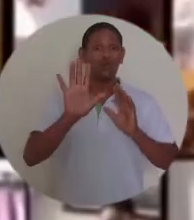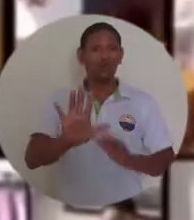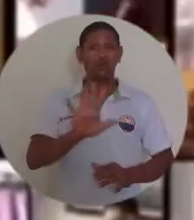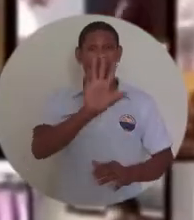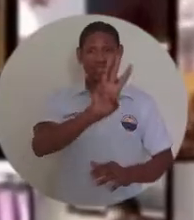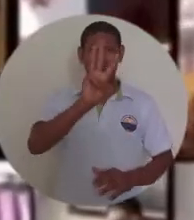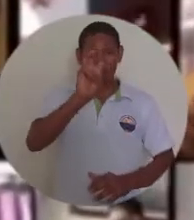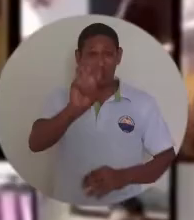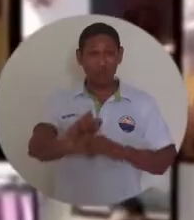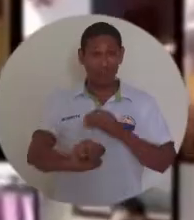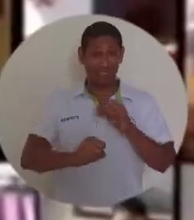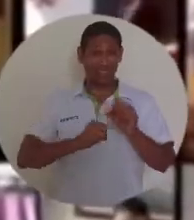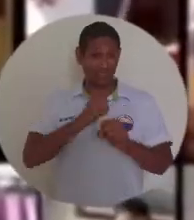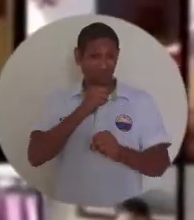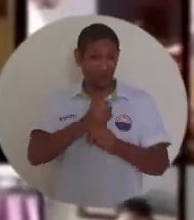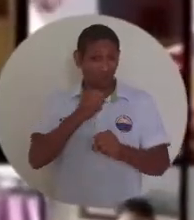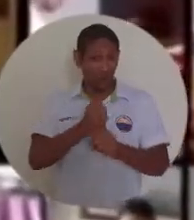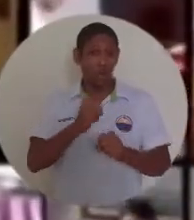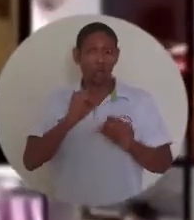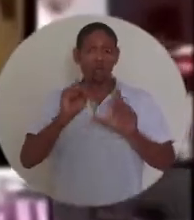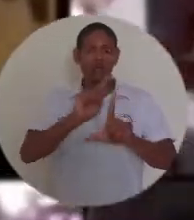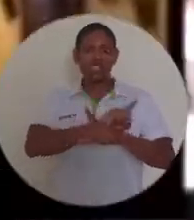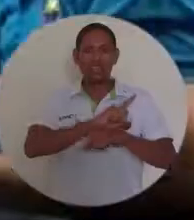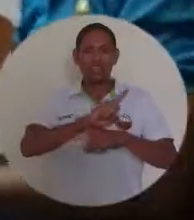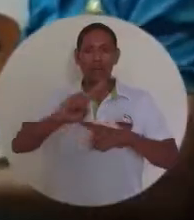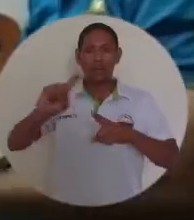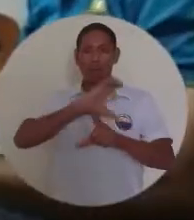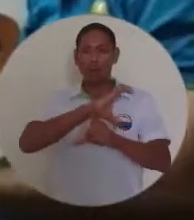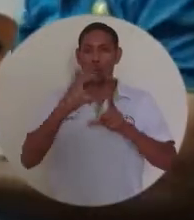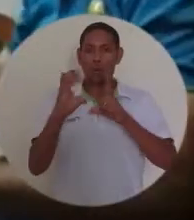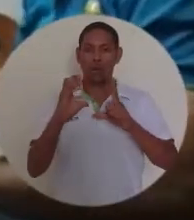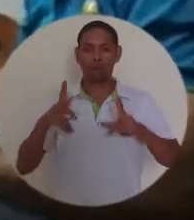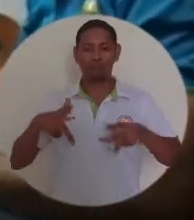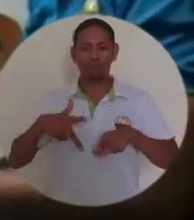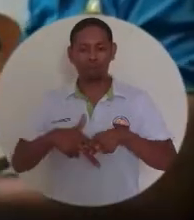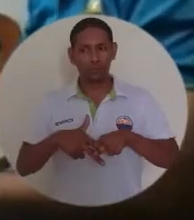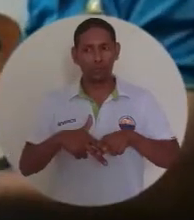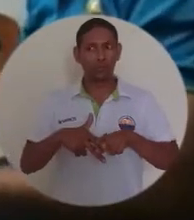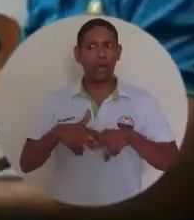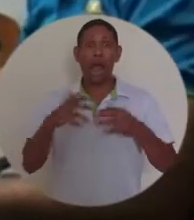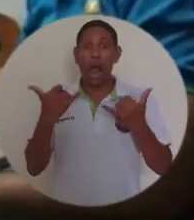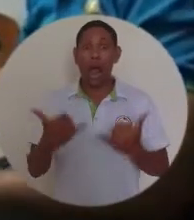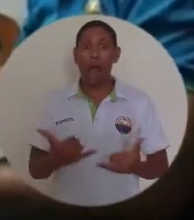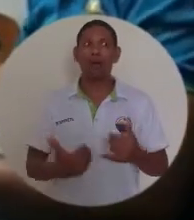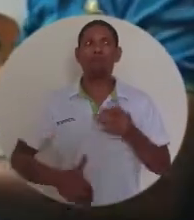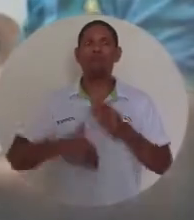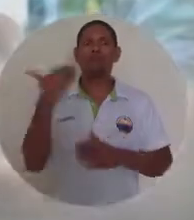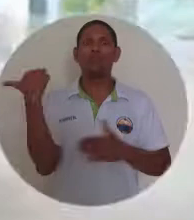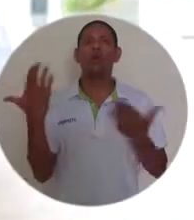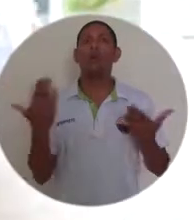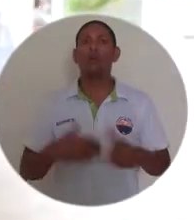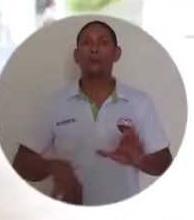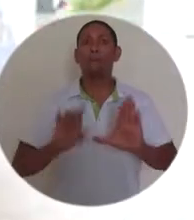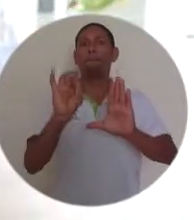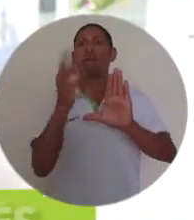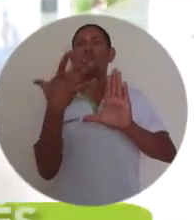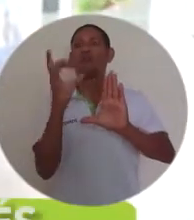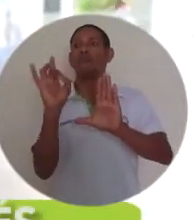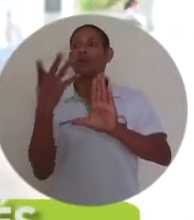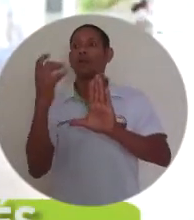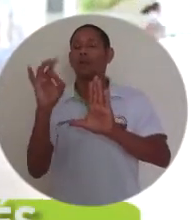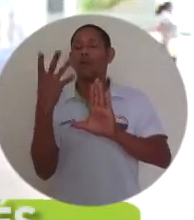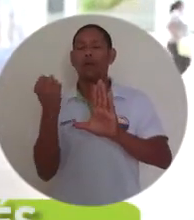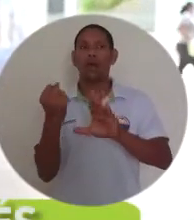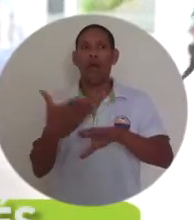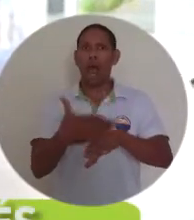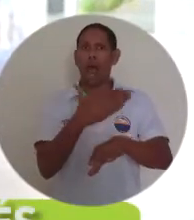del Magdalena clausuró su vigésima Semana Cultural y primera virtual Más Conectados que Nunca. La versión de la Semana Cultural Virtual Más